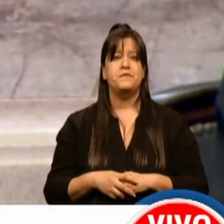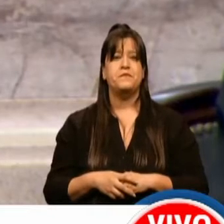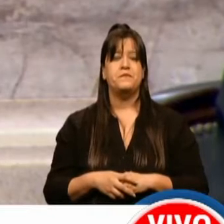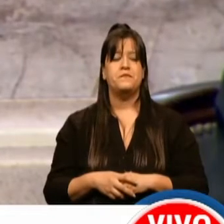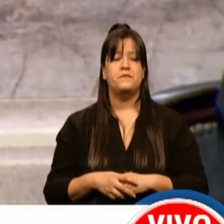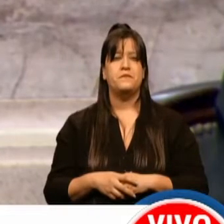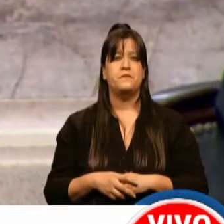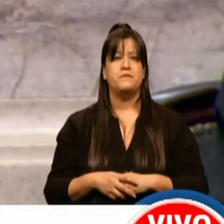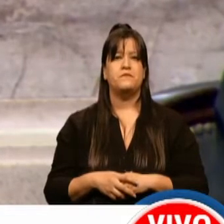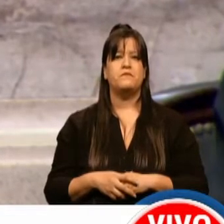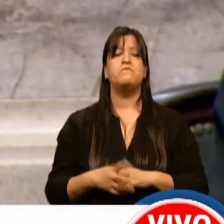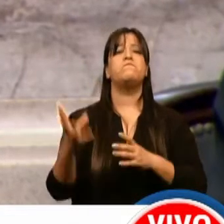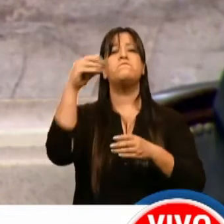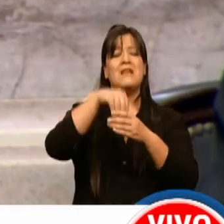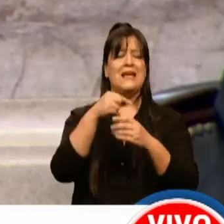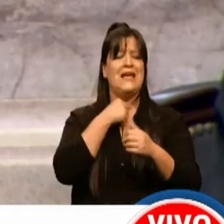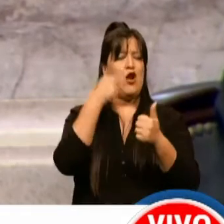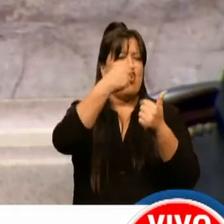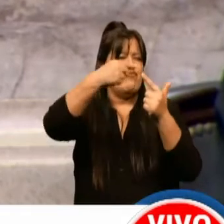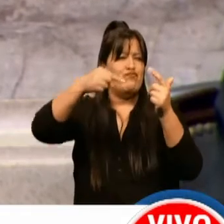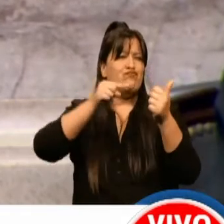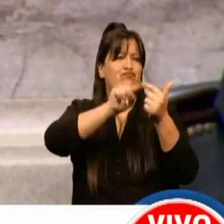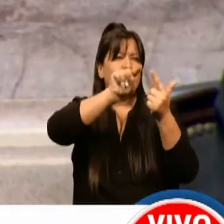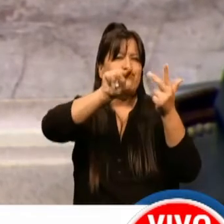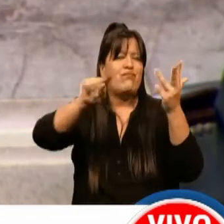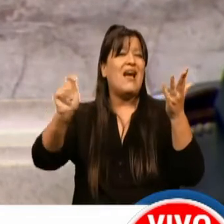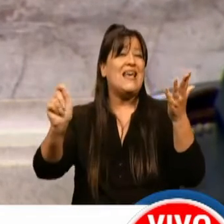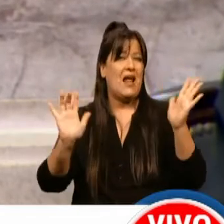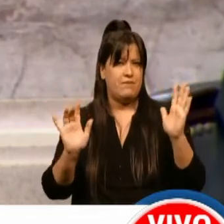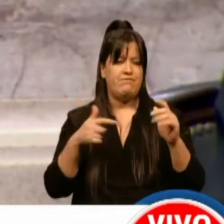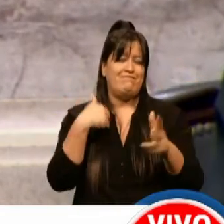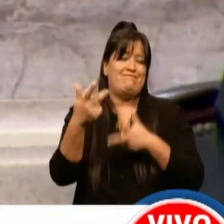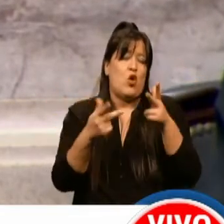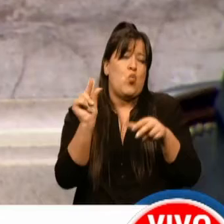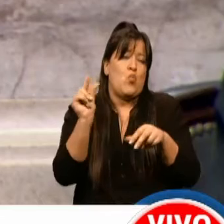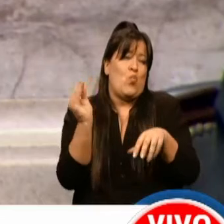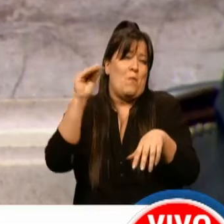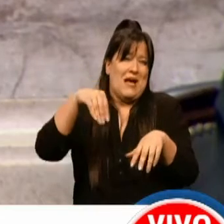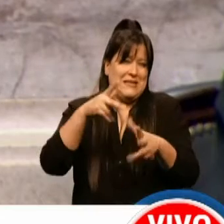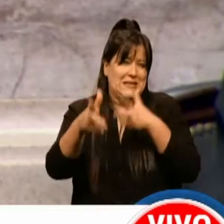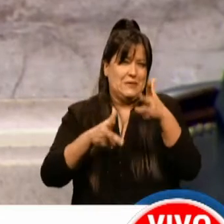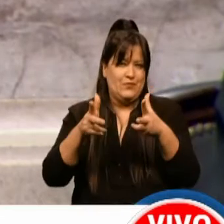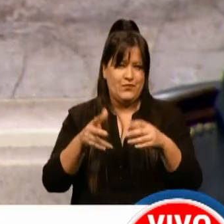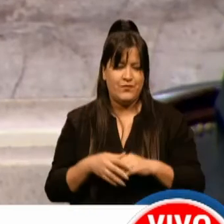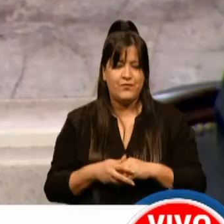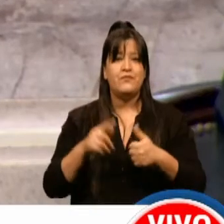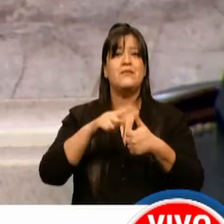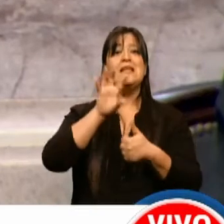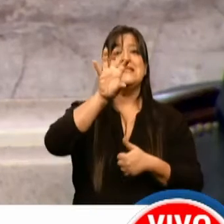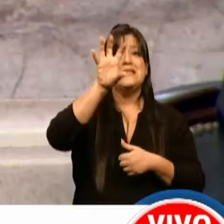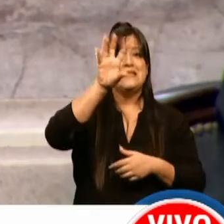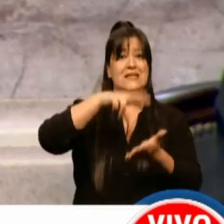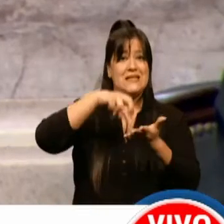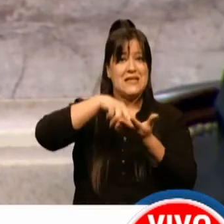presidente, van a entrar, los quiero enumerar, permítame tomarme unos segundos más. En Salta va a